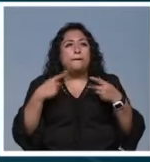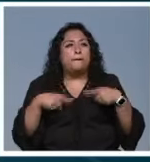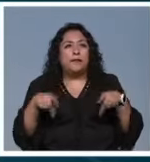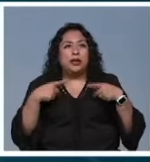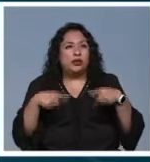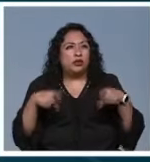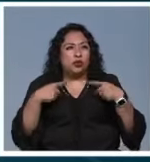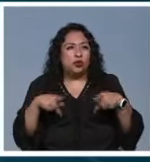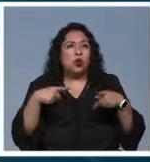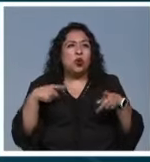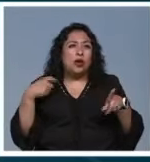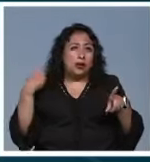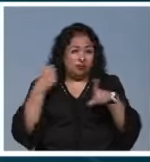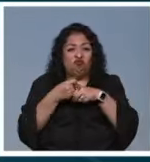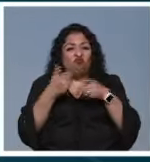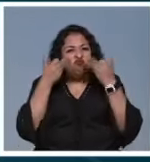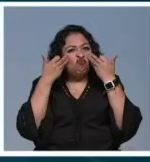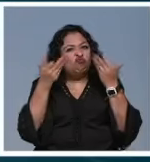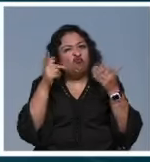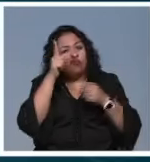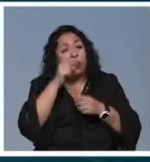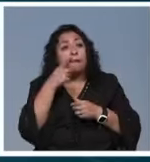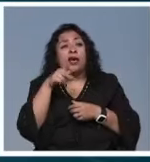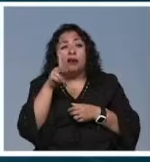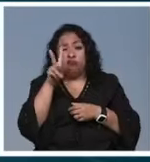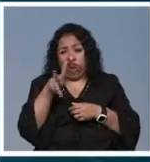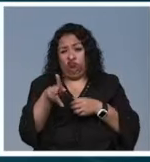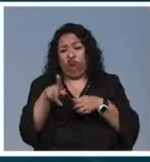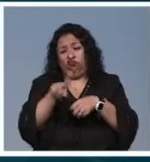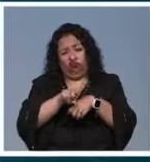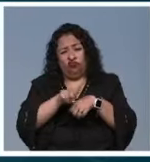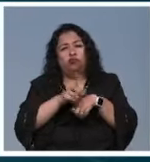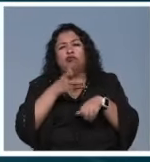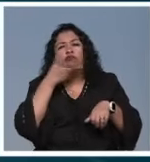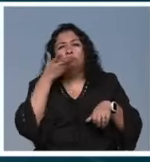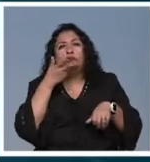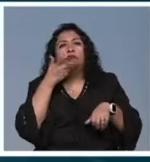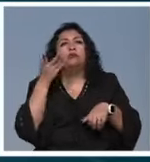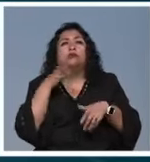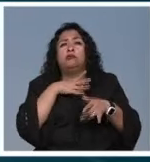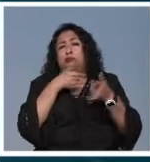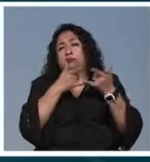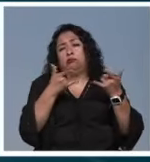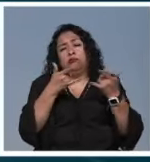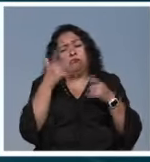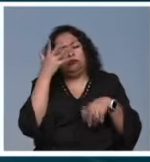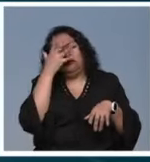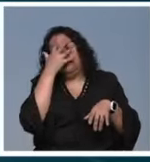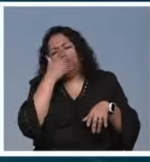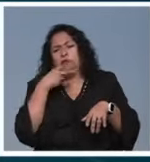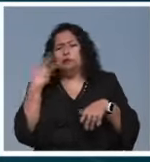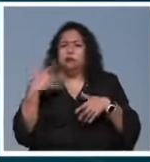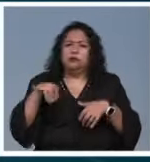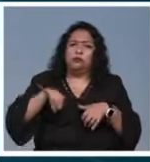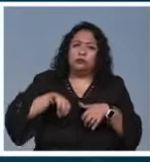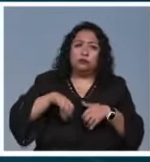personas que iban a impactar, pero que en lo cotidiano tienen historias bellísimas e